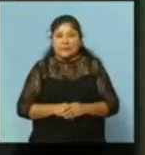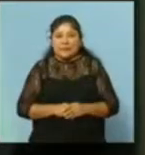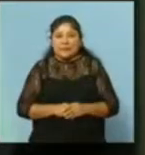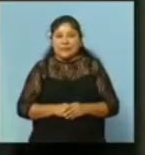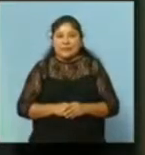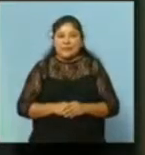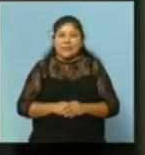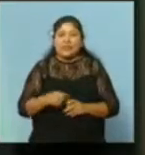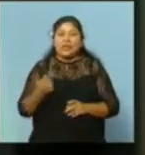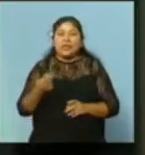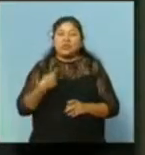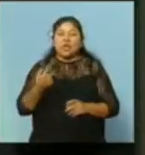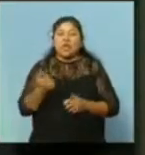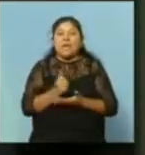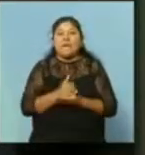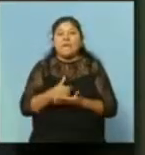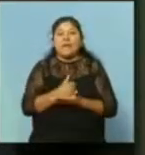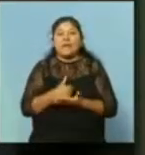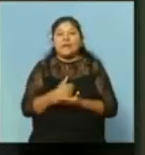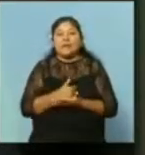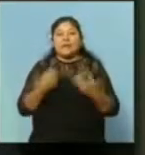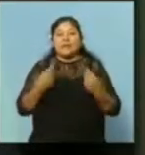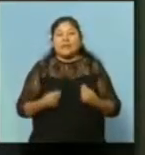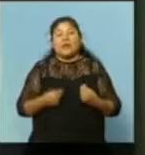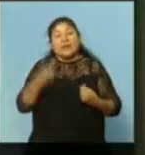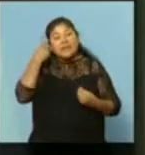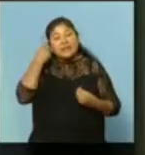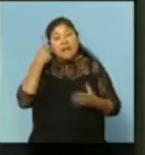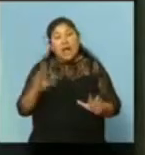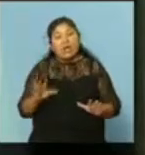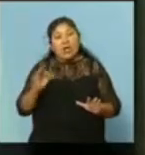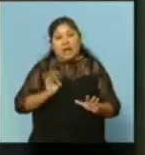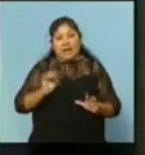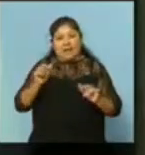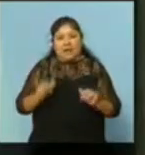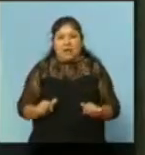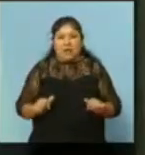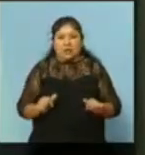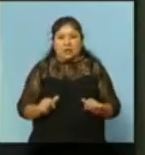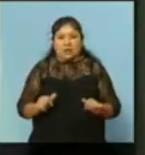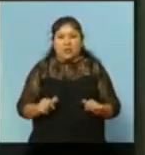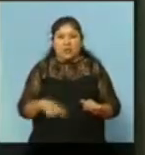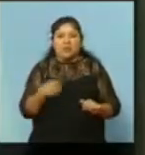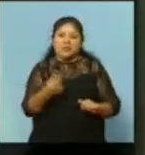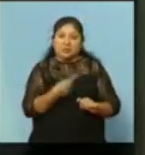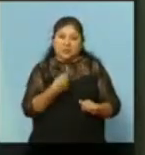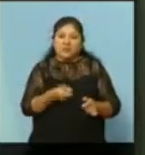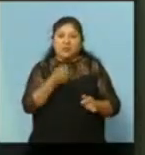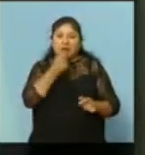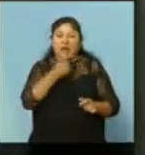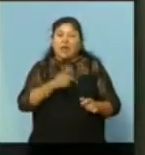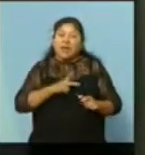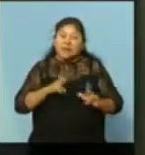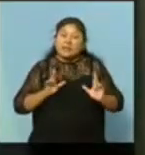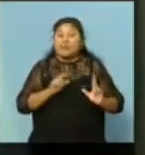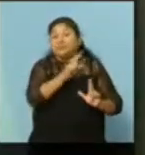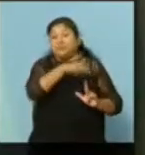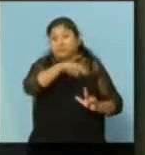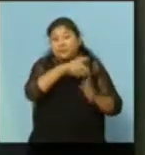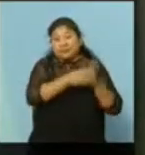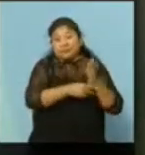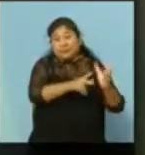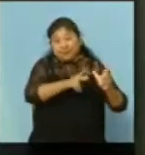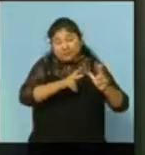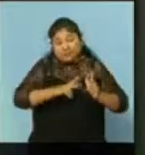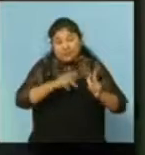Bueno, estamos acá tratando de ver si este año toman esa modalidad que nos dijeron, por lo menos ahí en Región 3, el secretario